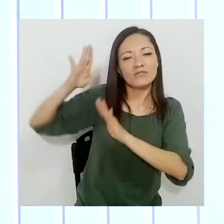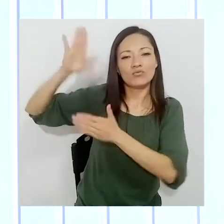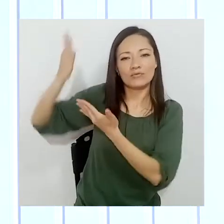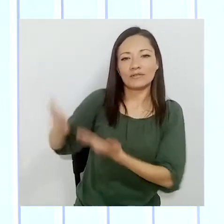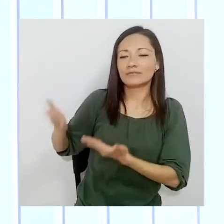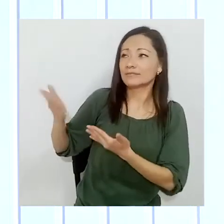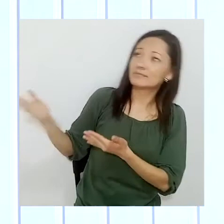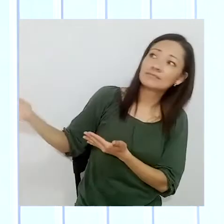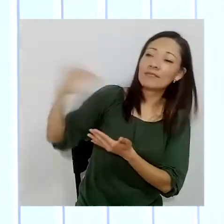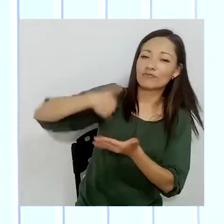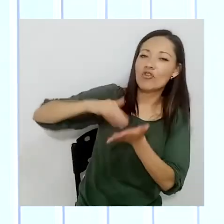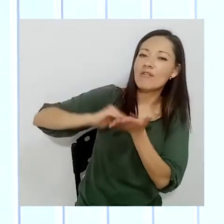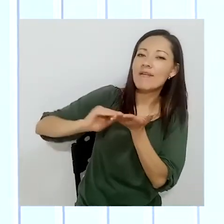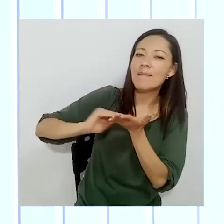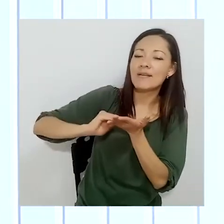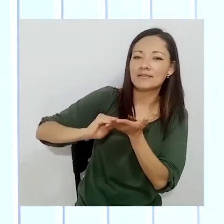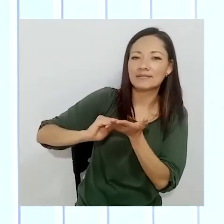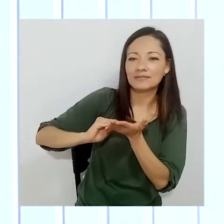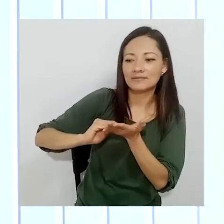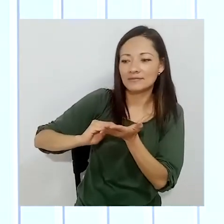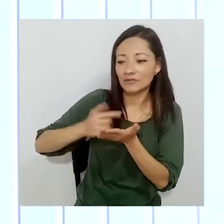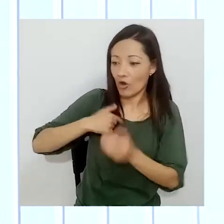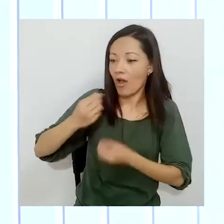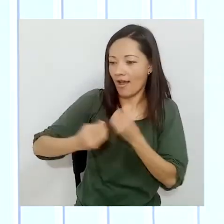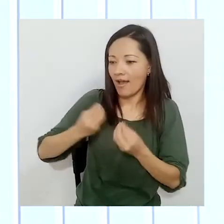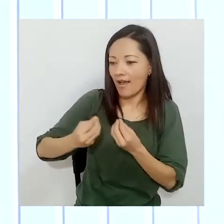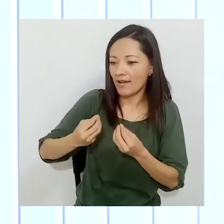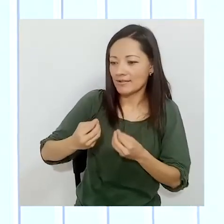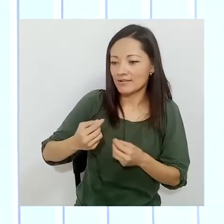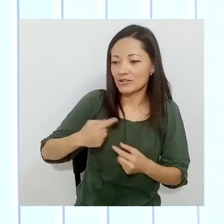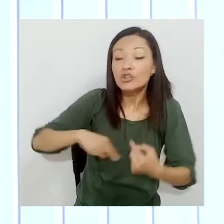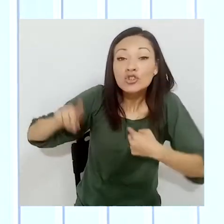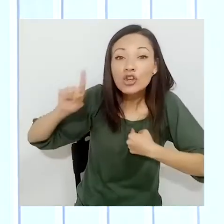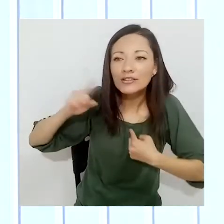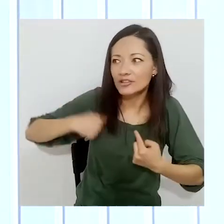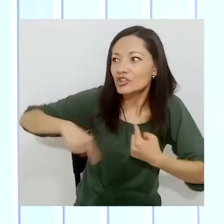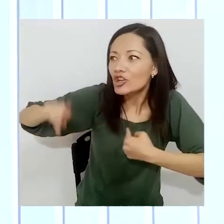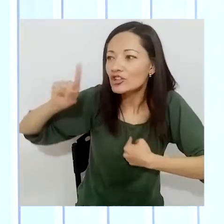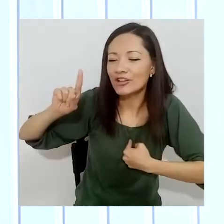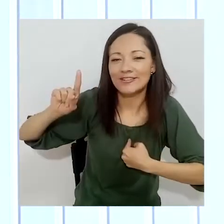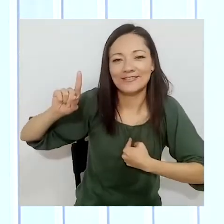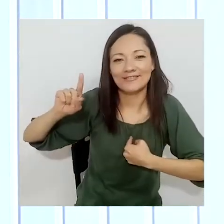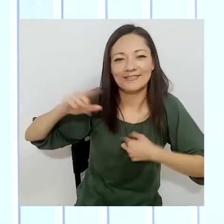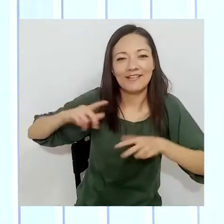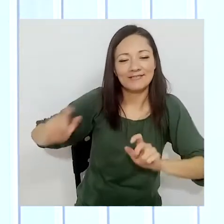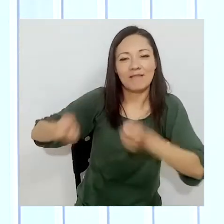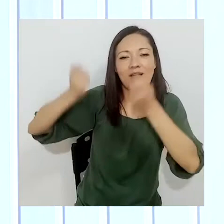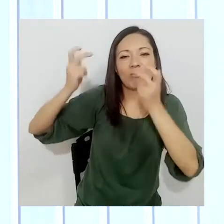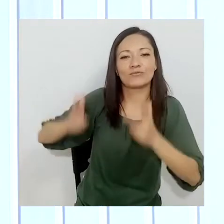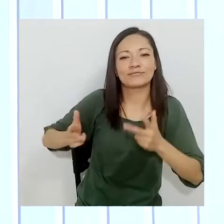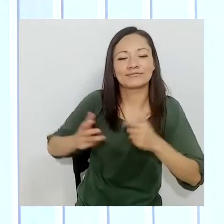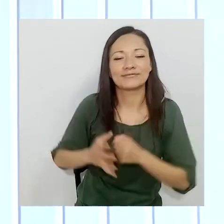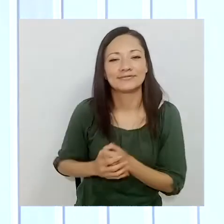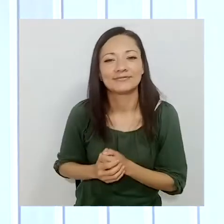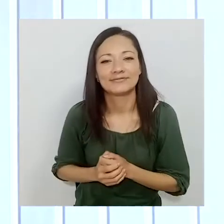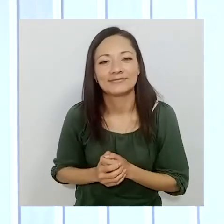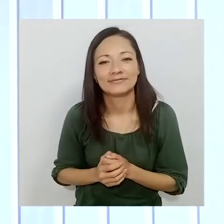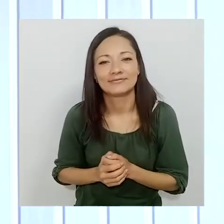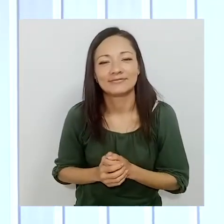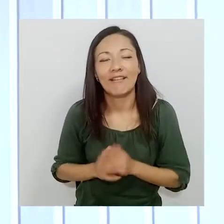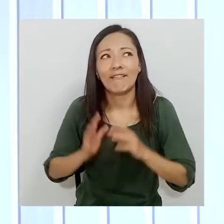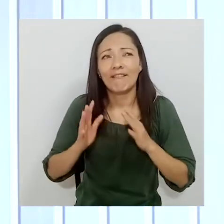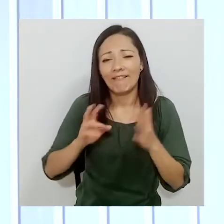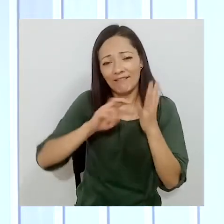vine a reparar, yo vine a hacer, yo soy el Salvador. Dicen